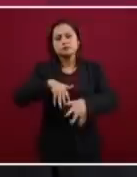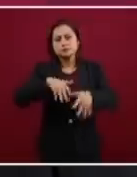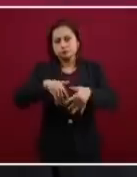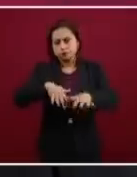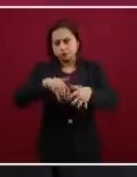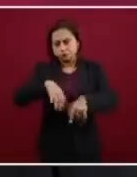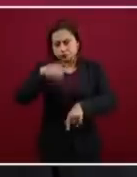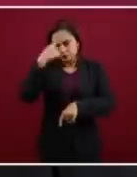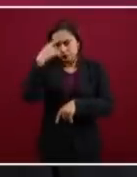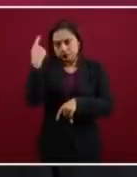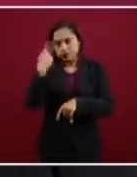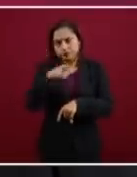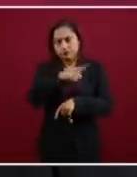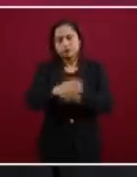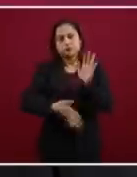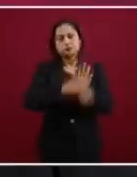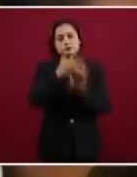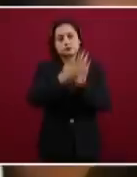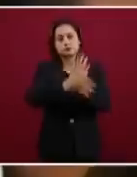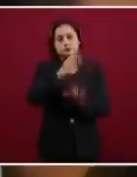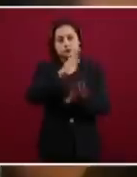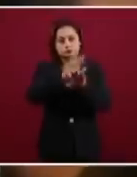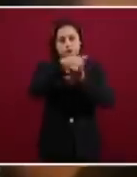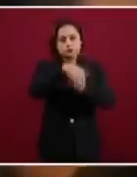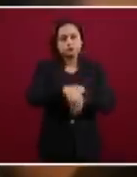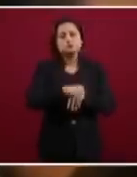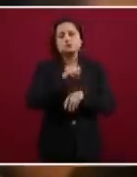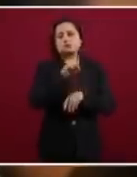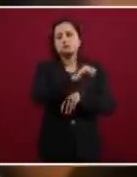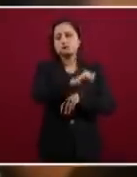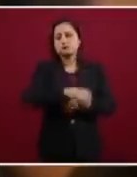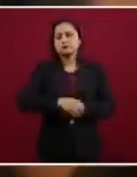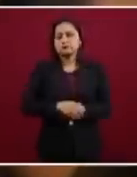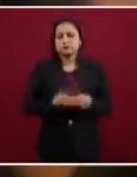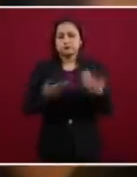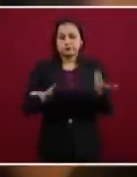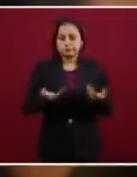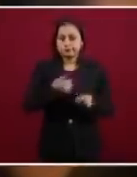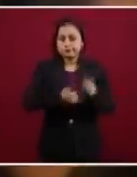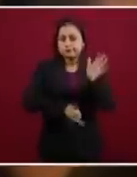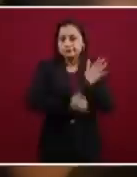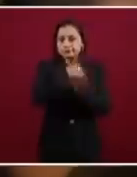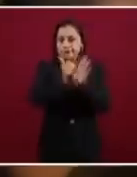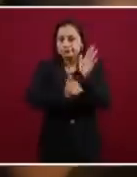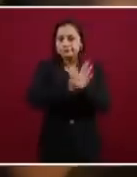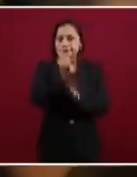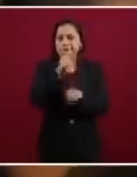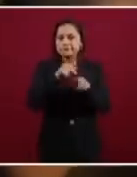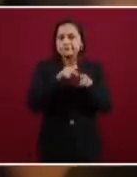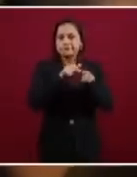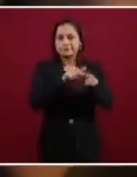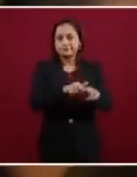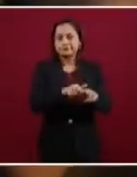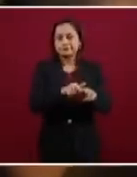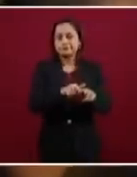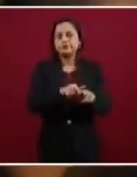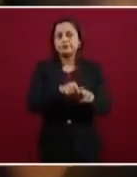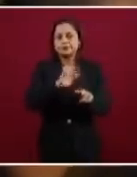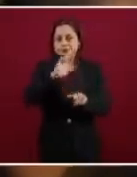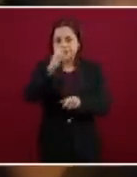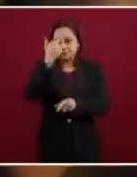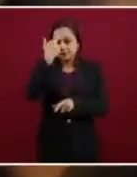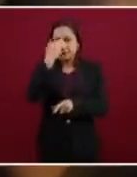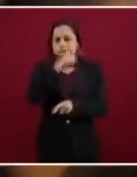a la presa para que continúe con las obras las obras no han parado de hecho tuvieron un ahora que usted estuvo ahí